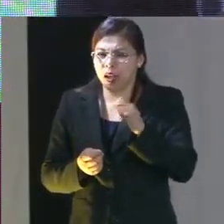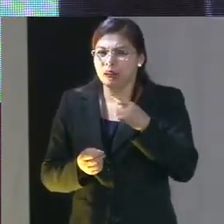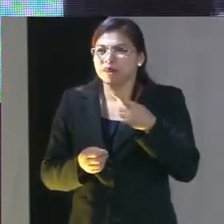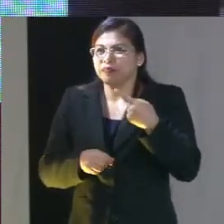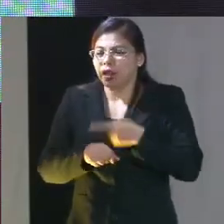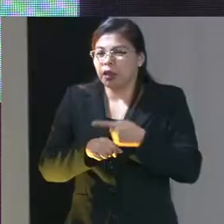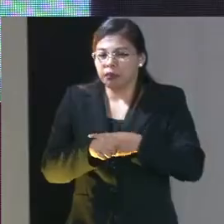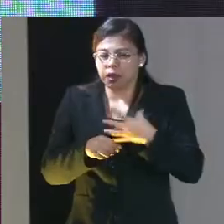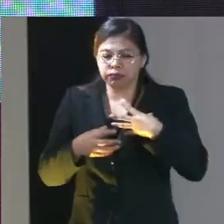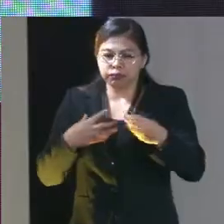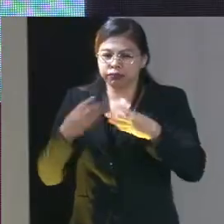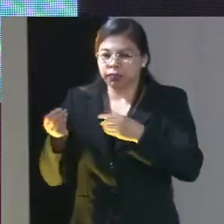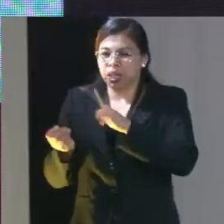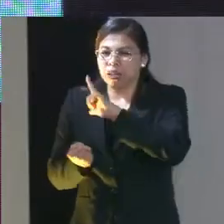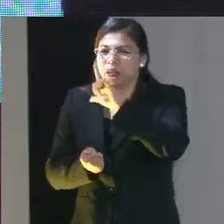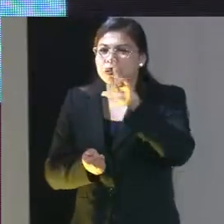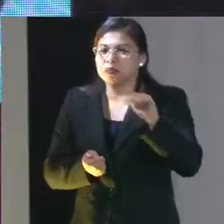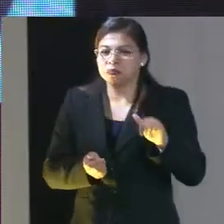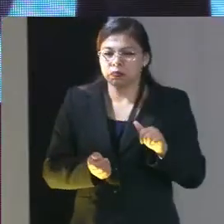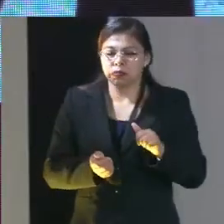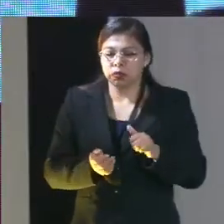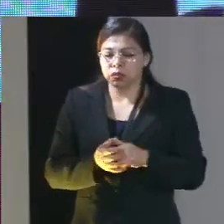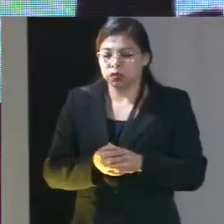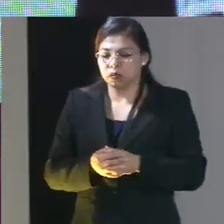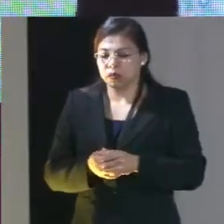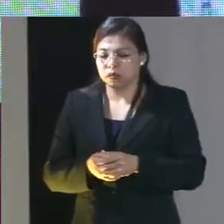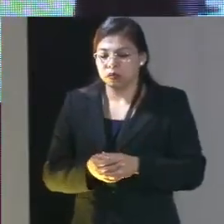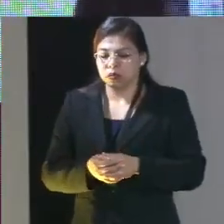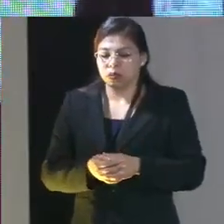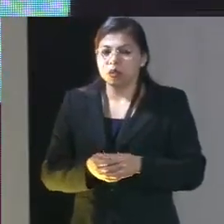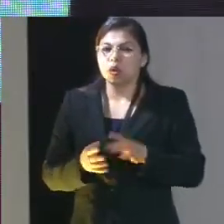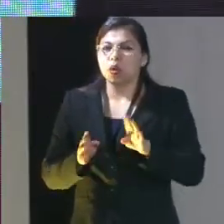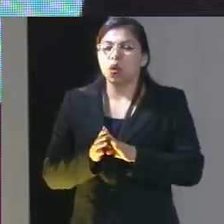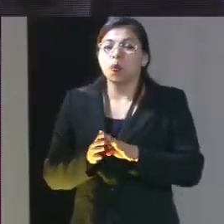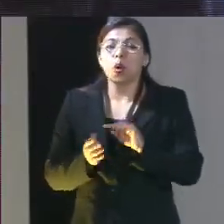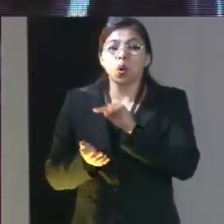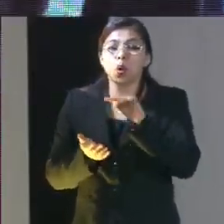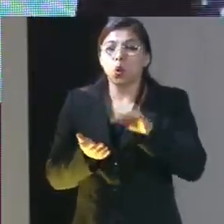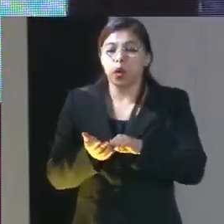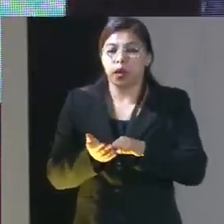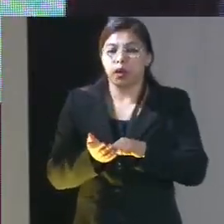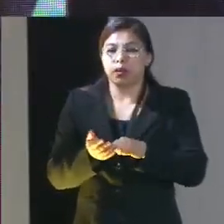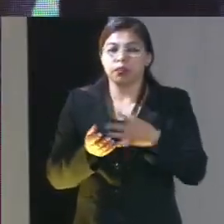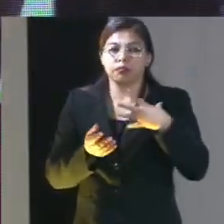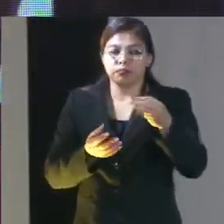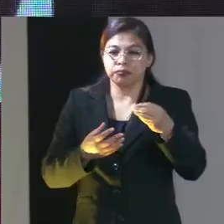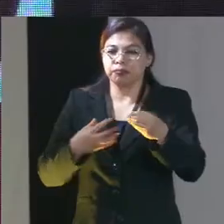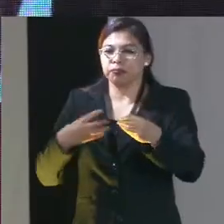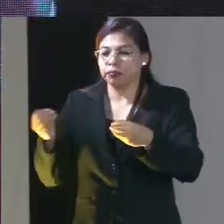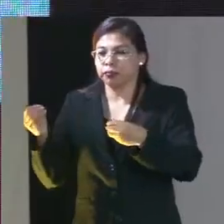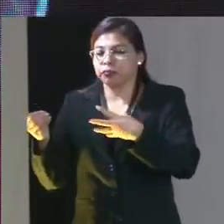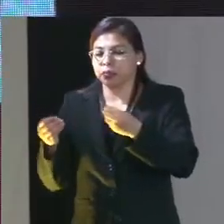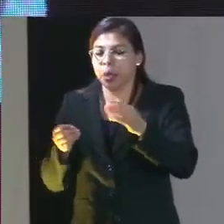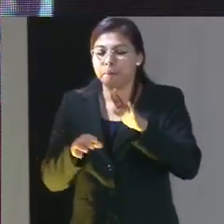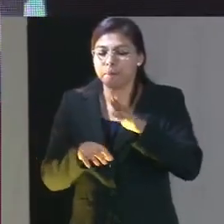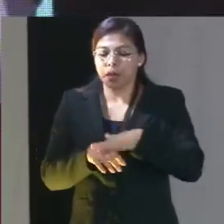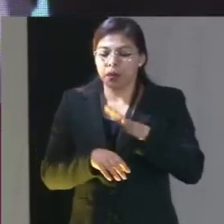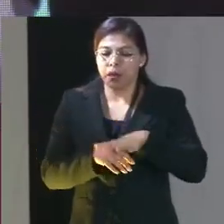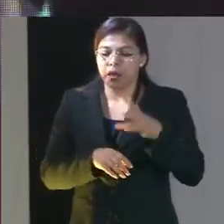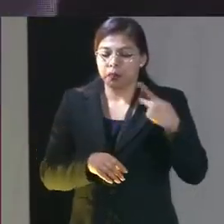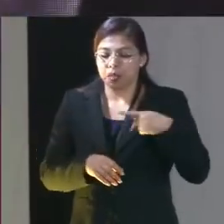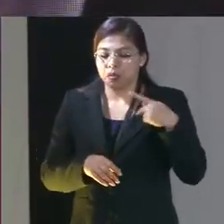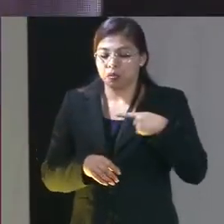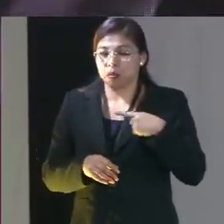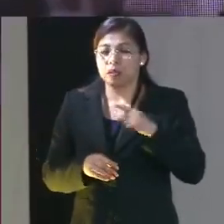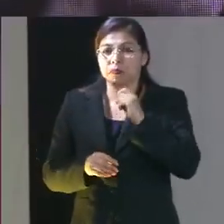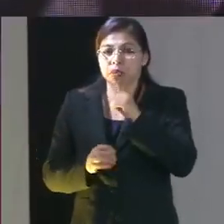después. Al ir rompiendo, al ir arrasando zonas, al ir rompiendo la unidad